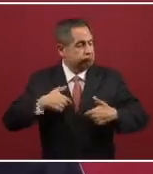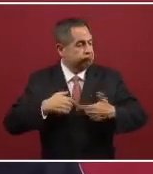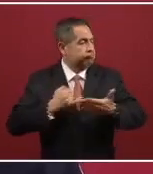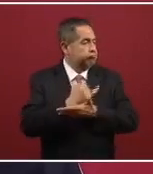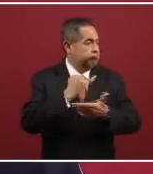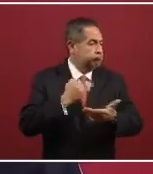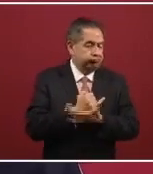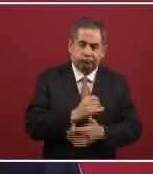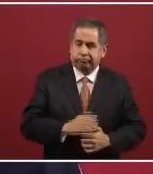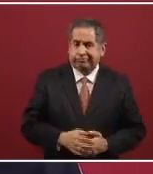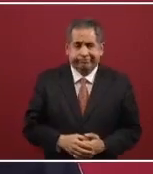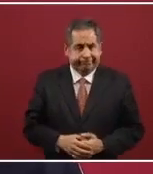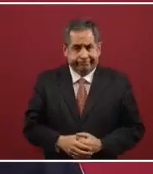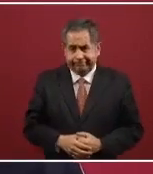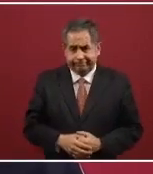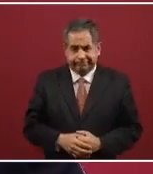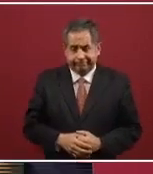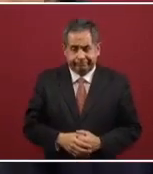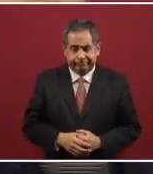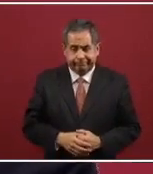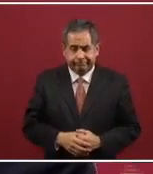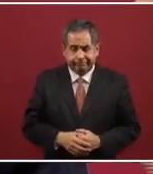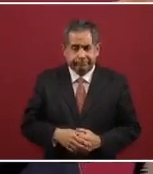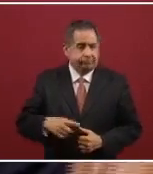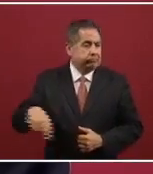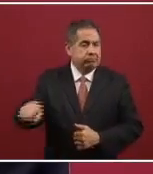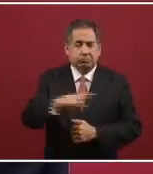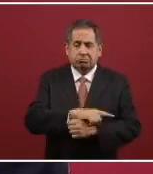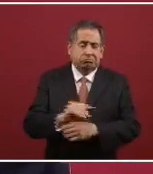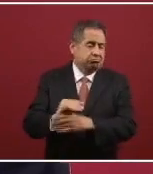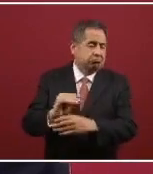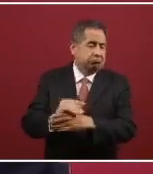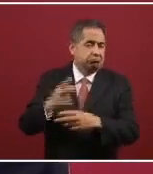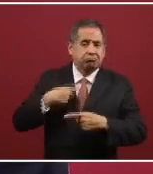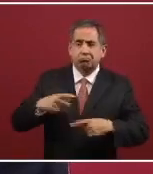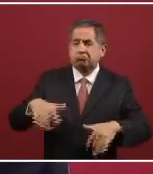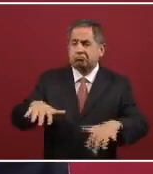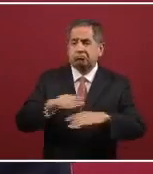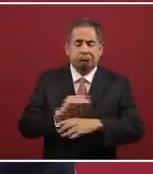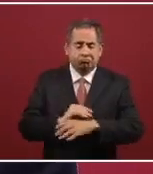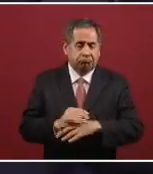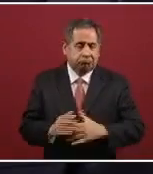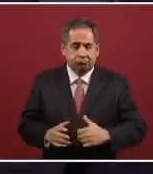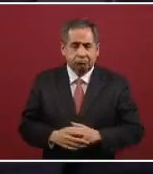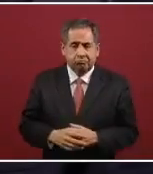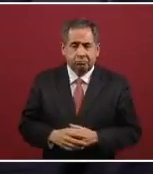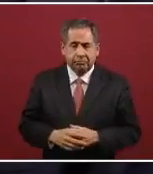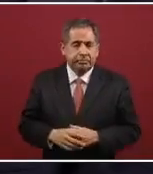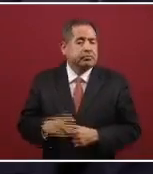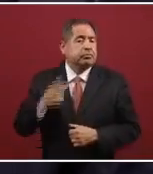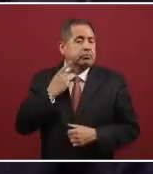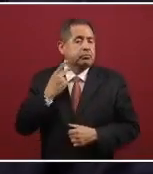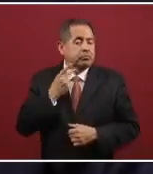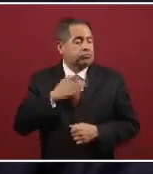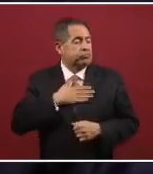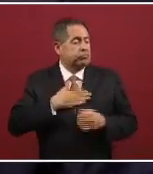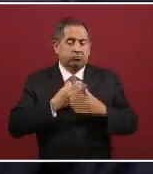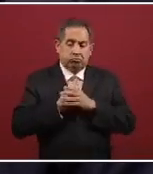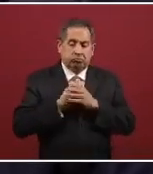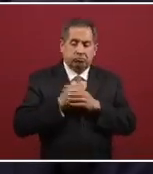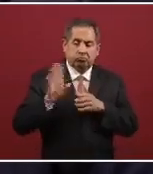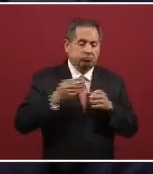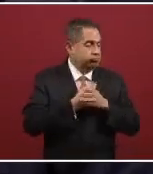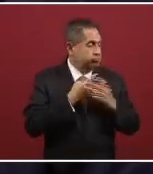No contaba. La política era asunto de los